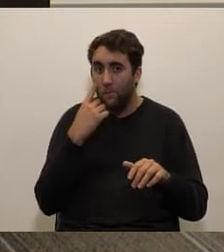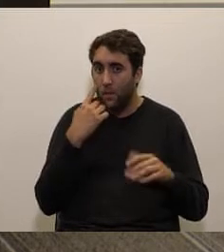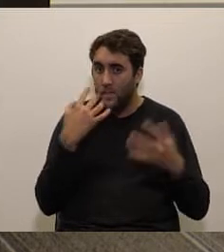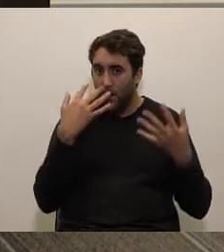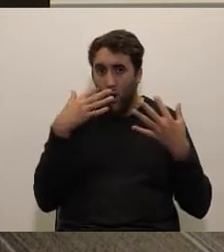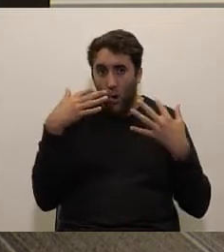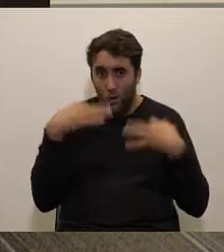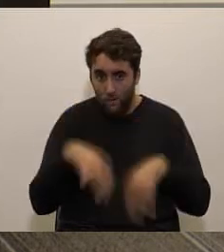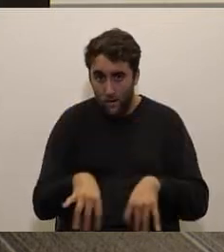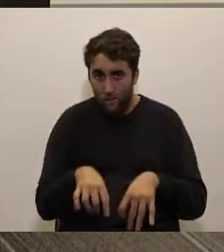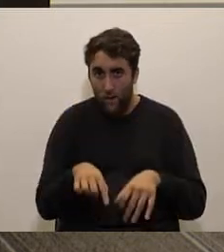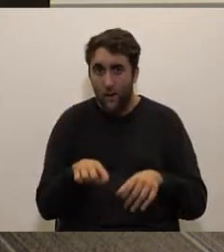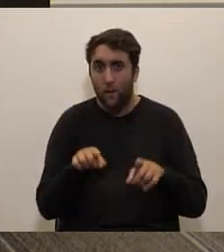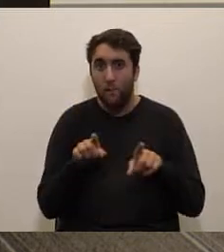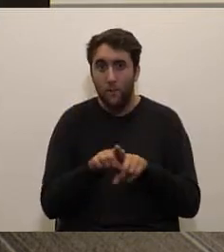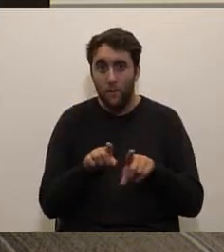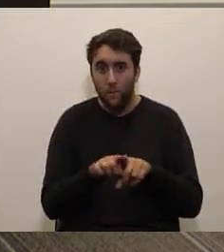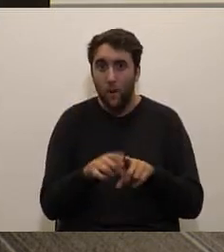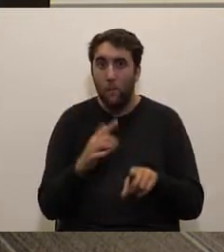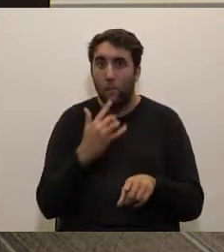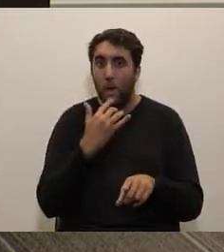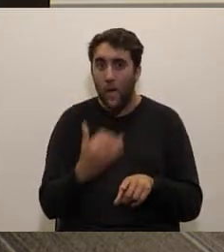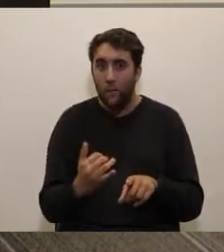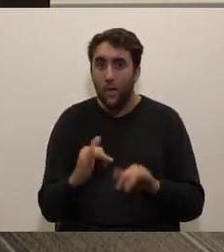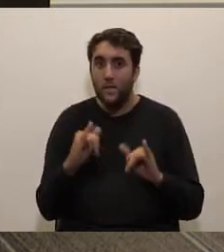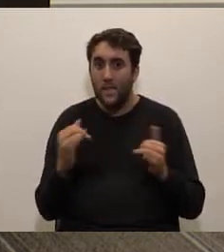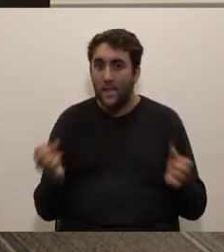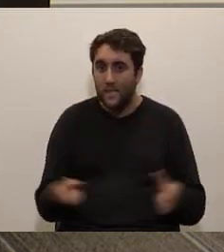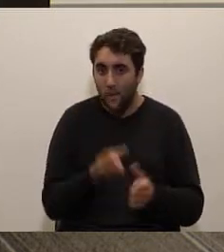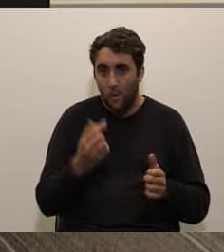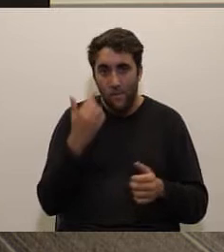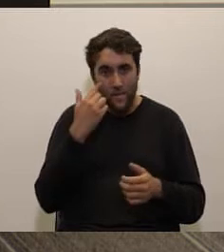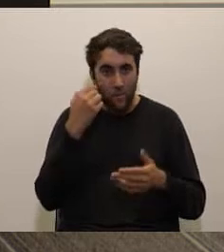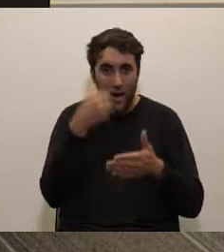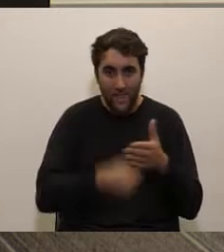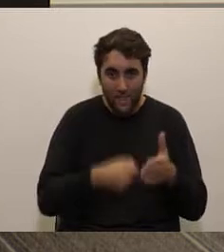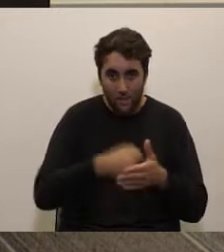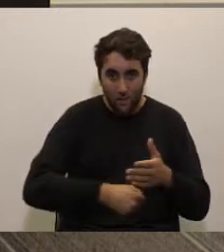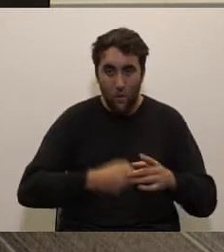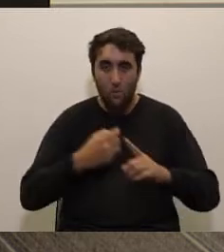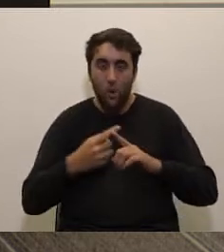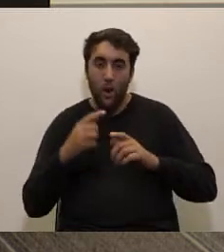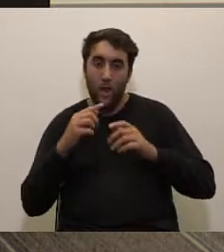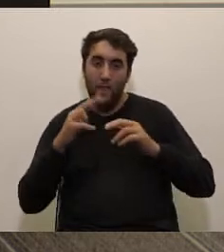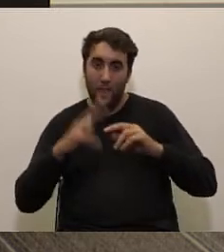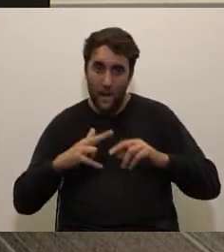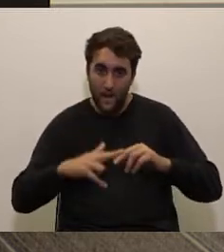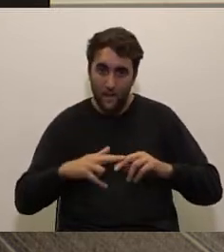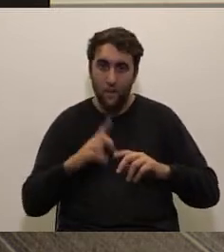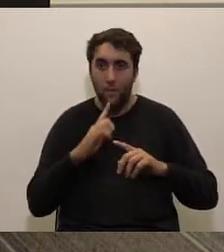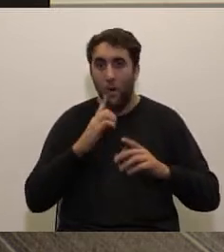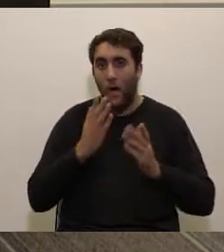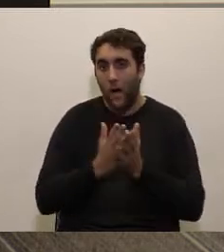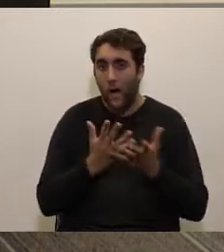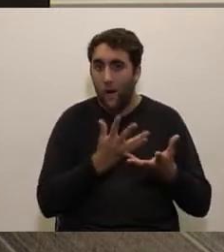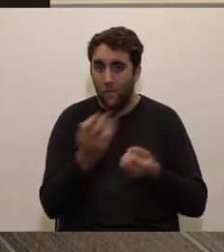confirma que, bueno, lo que tendemos a creer, ¿no? Que el activismo a través de determinadas herramientas digitales y la colaboración a través de